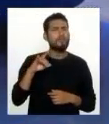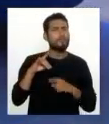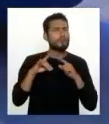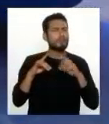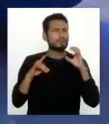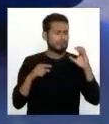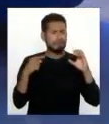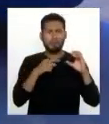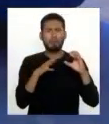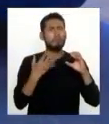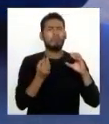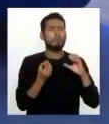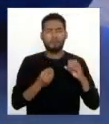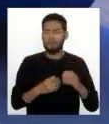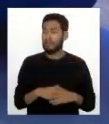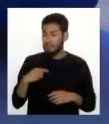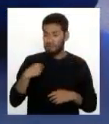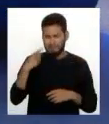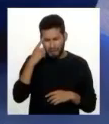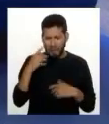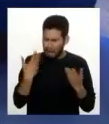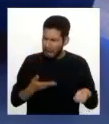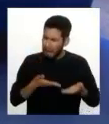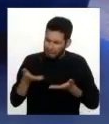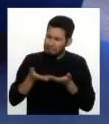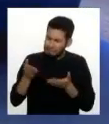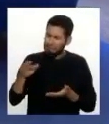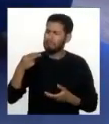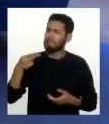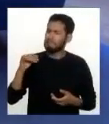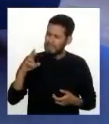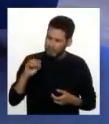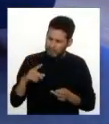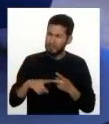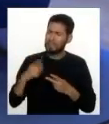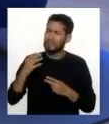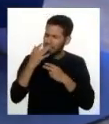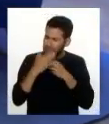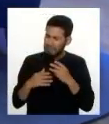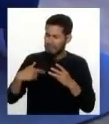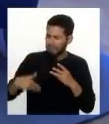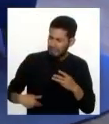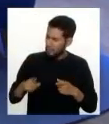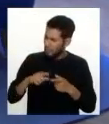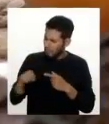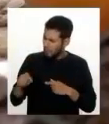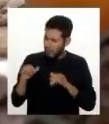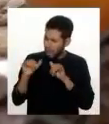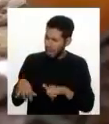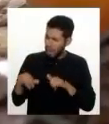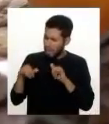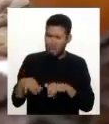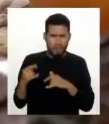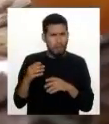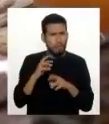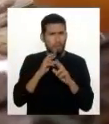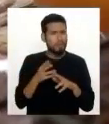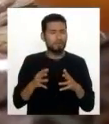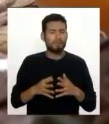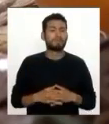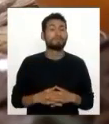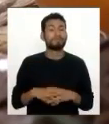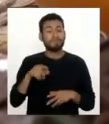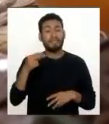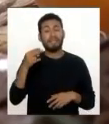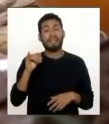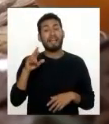pues las mamis se desesperan y dicen, ya le estoy dando todo el hierro, le estoy dando la sangrecita, el hígado, pero veo como que no está igual teniendo los resultados que espero. Y es